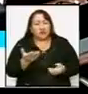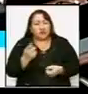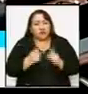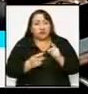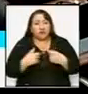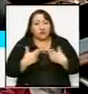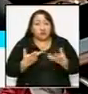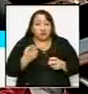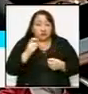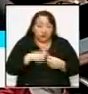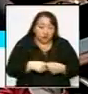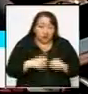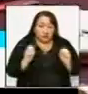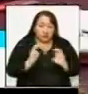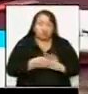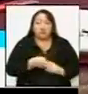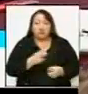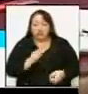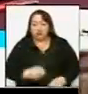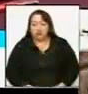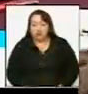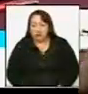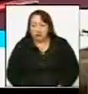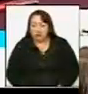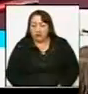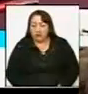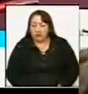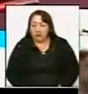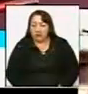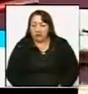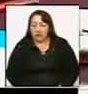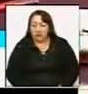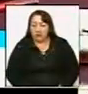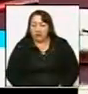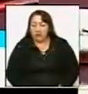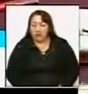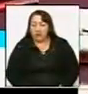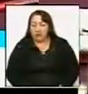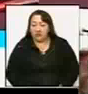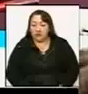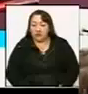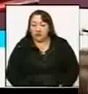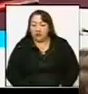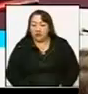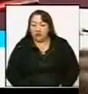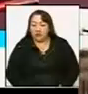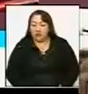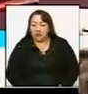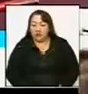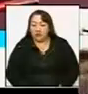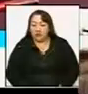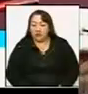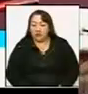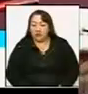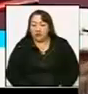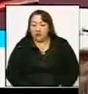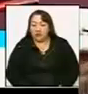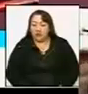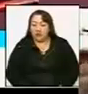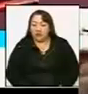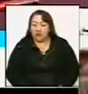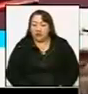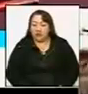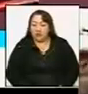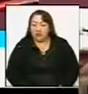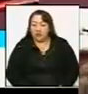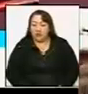para alguien que quiera afiliarse o desafiliarse de una organización política. Sin embargo, también las realidades